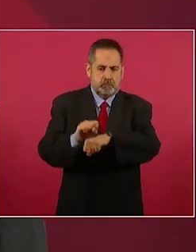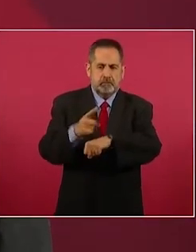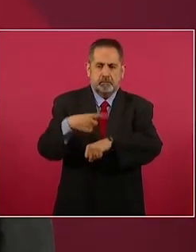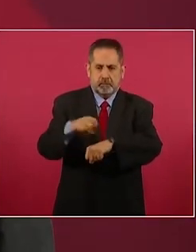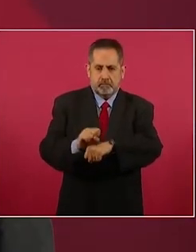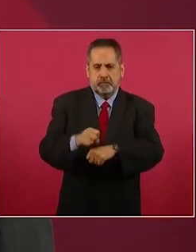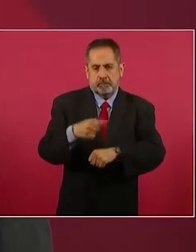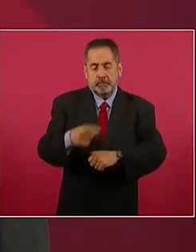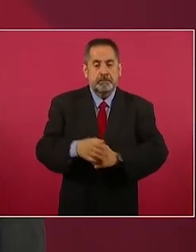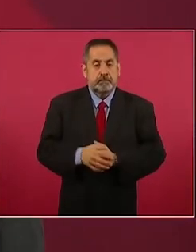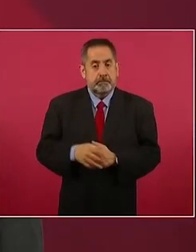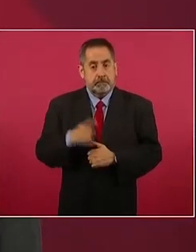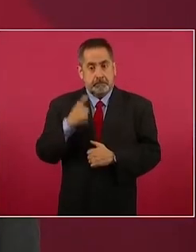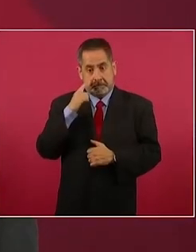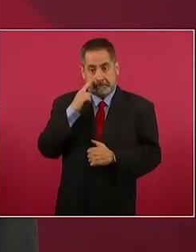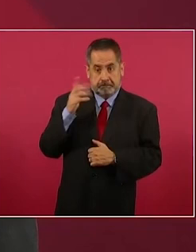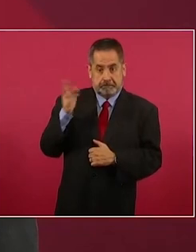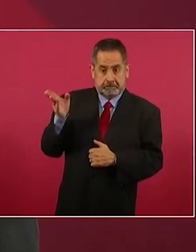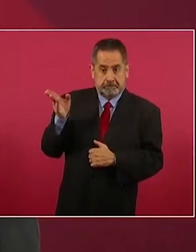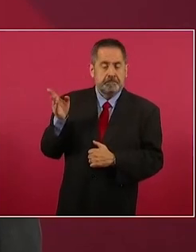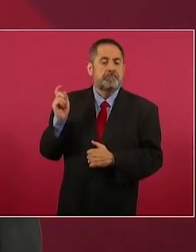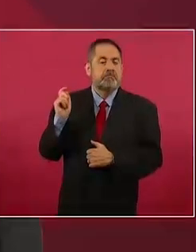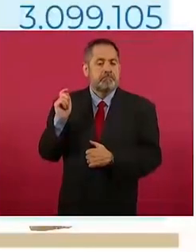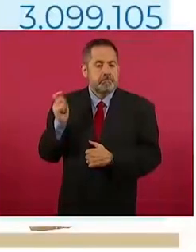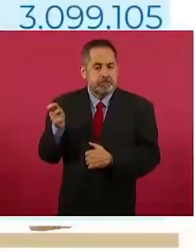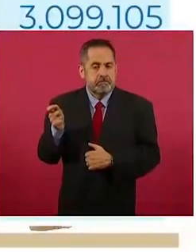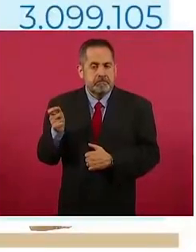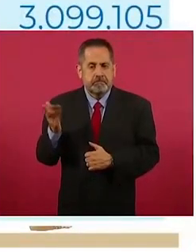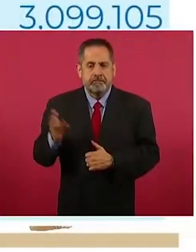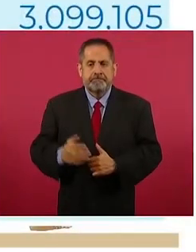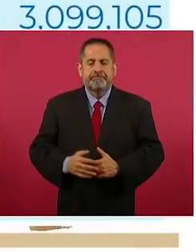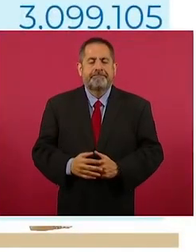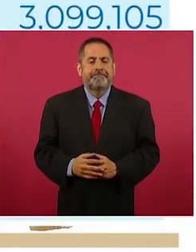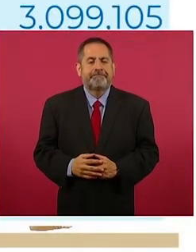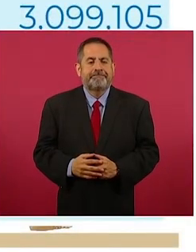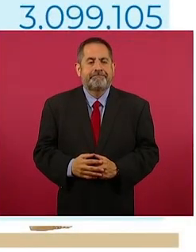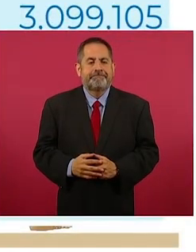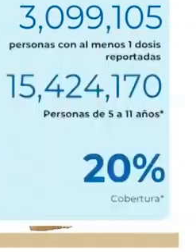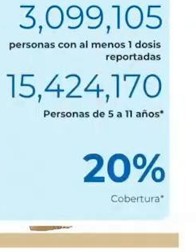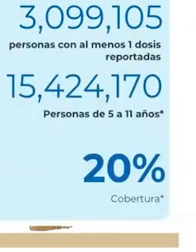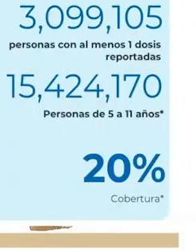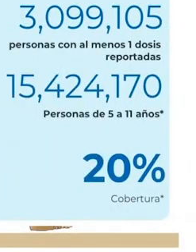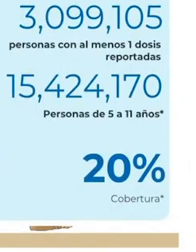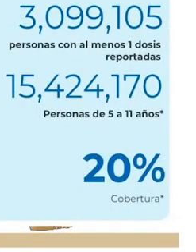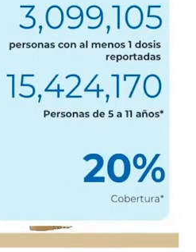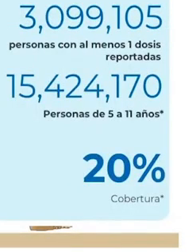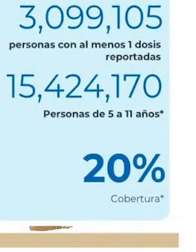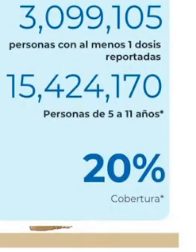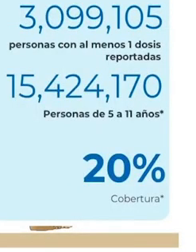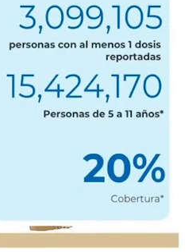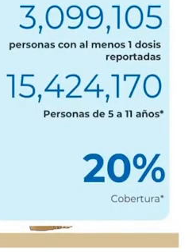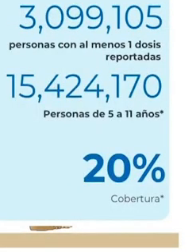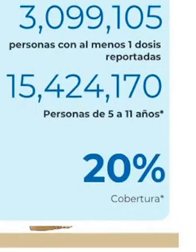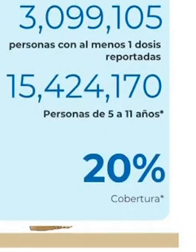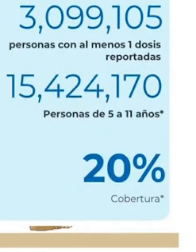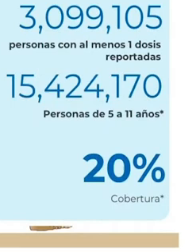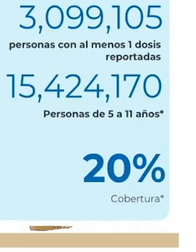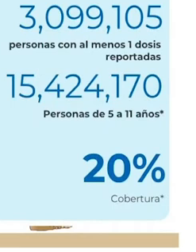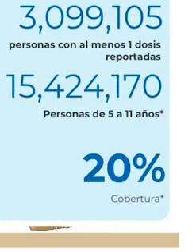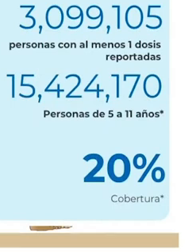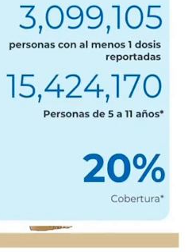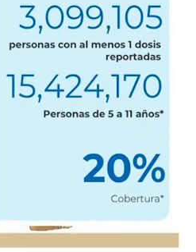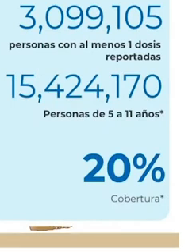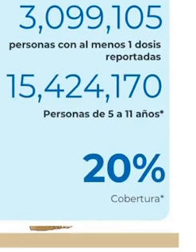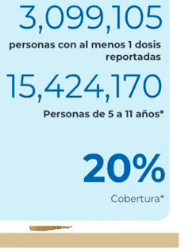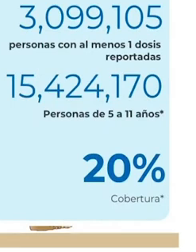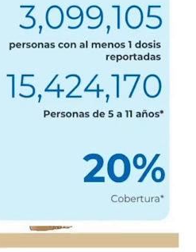ver ustedes en el extremo derecho, es la situación que enfrentamos más recientemente, desde hace 14 semanas, con este